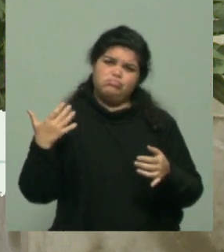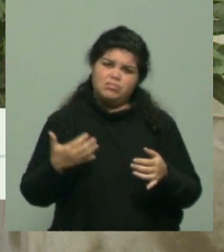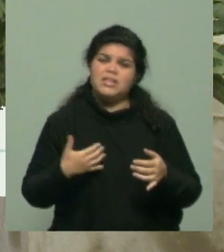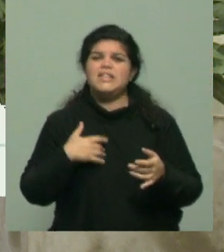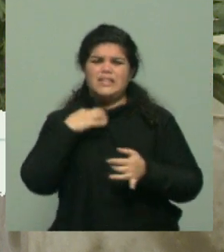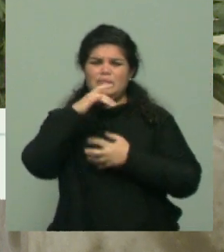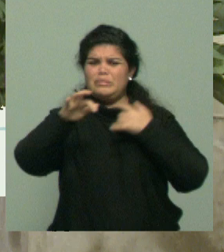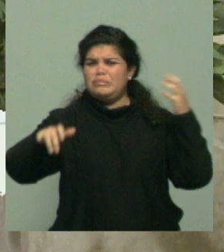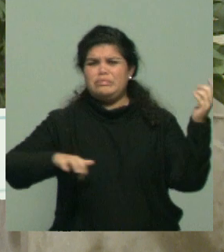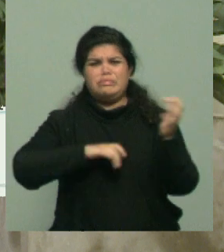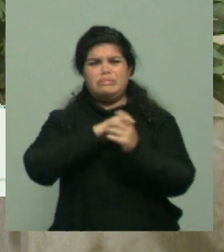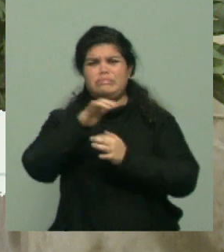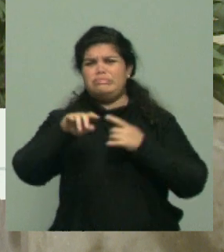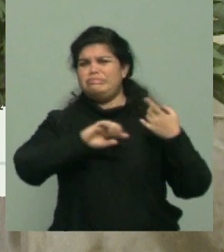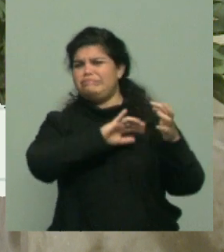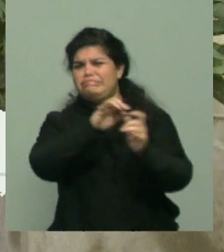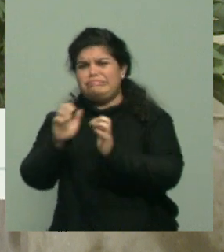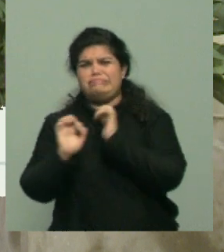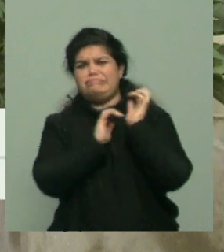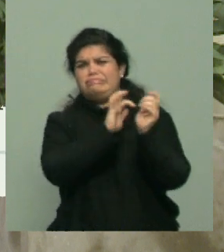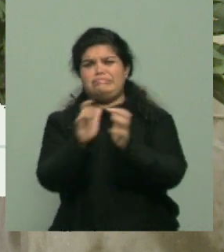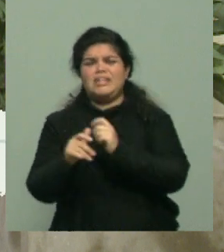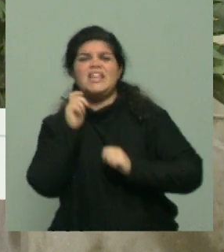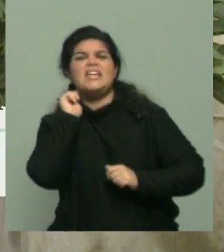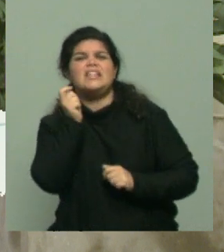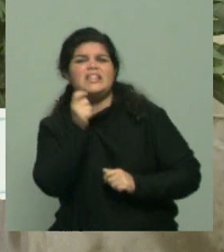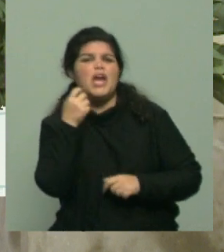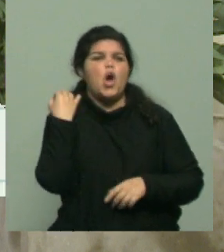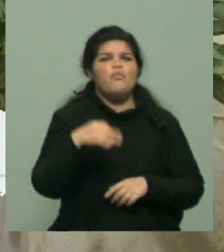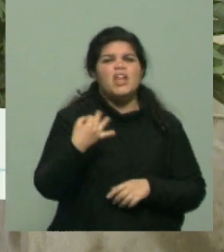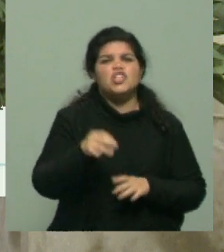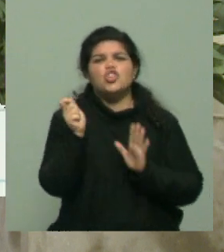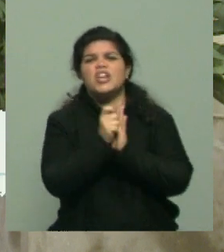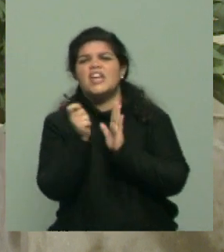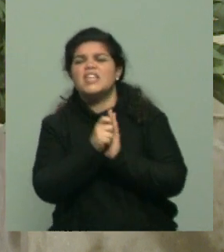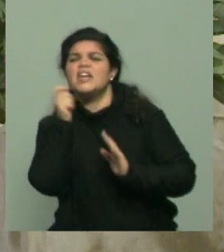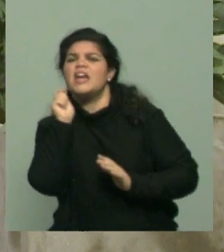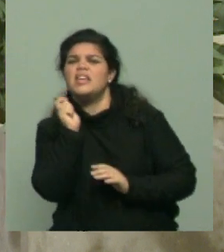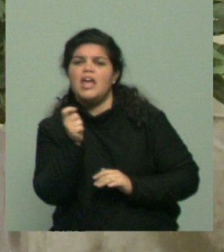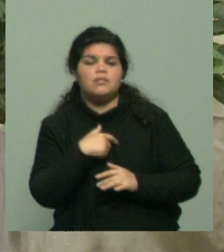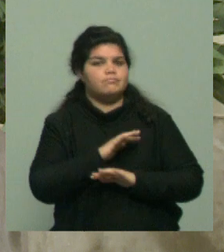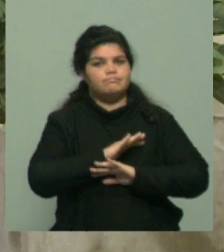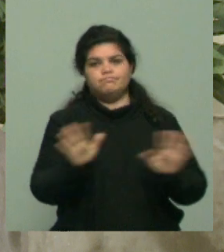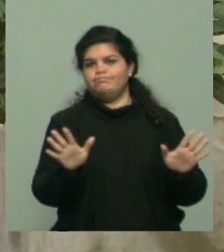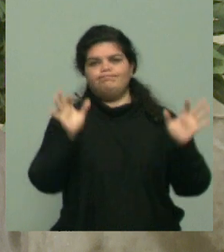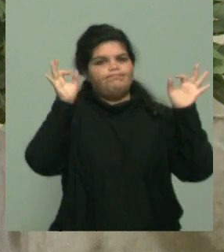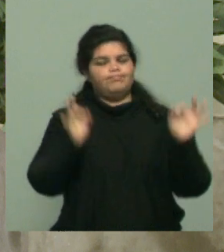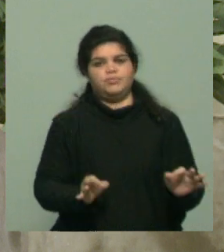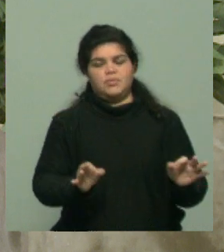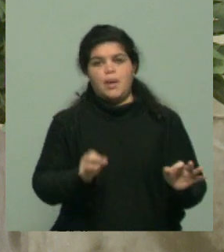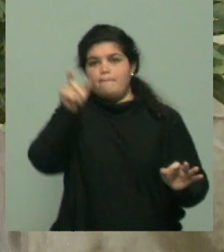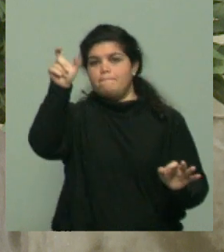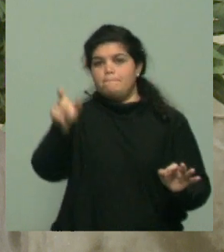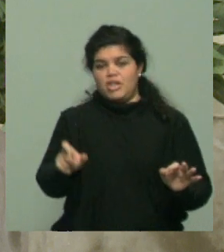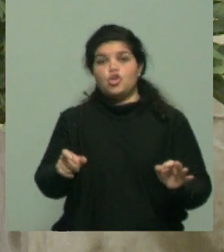pero donde generó mucho conflicto quién tenía esta obligación de registración. Ahora la norma lo que establece claramente es que cualquiera que lo